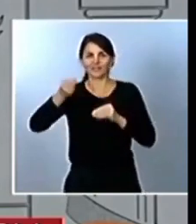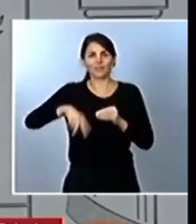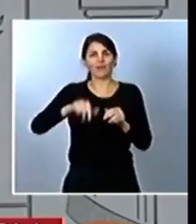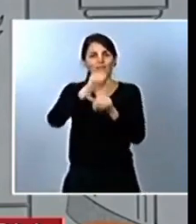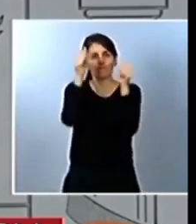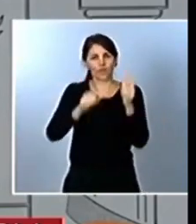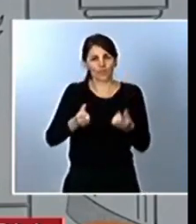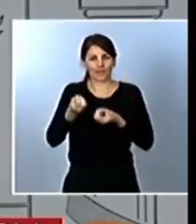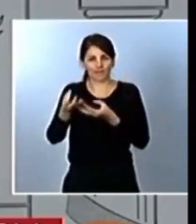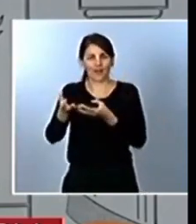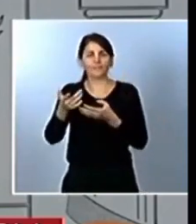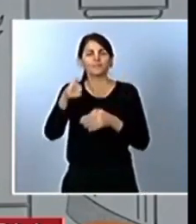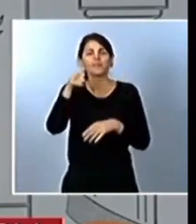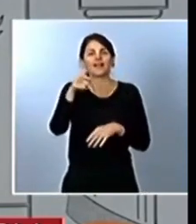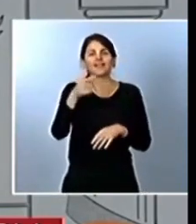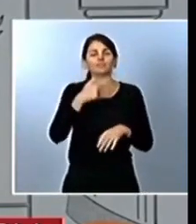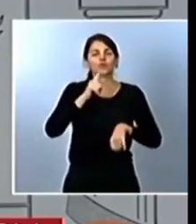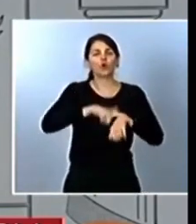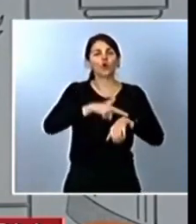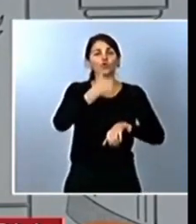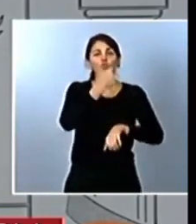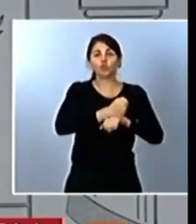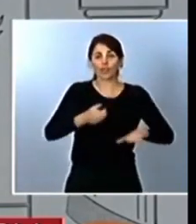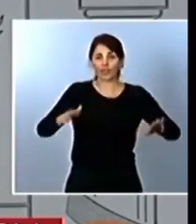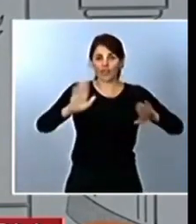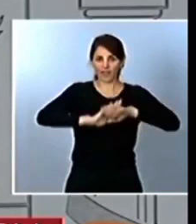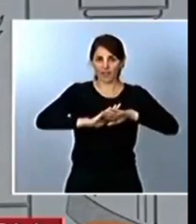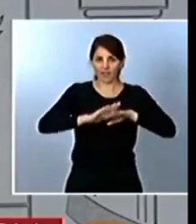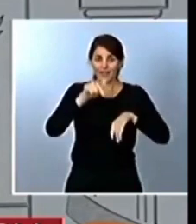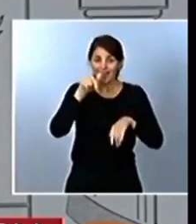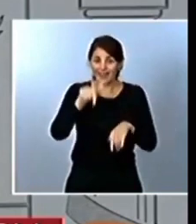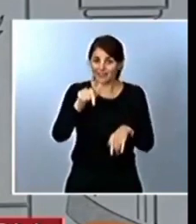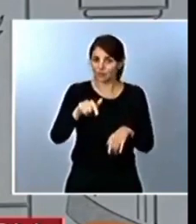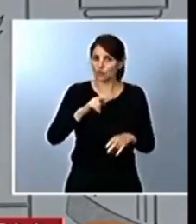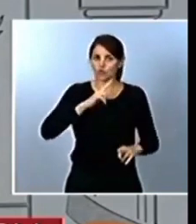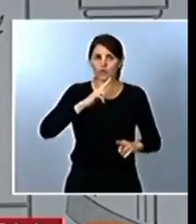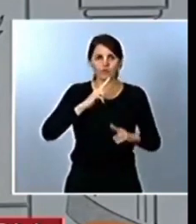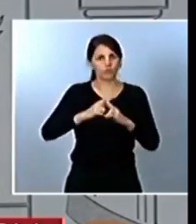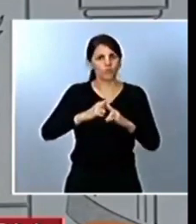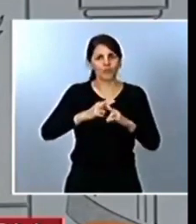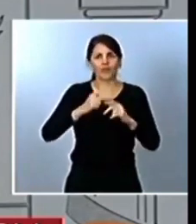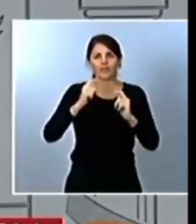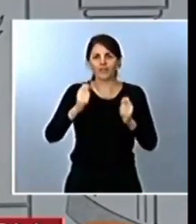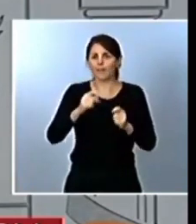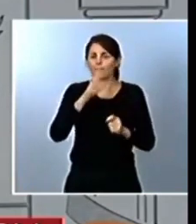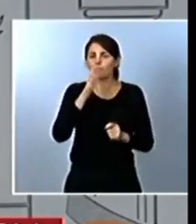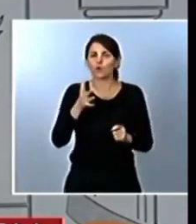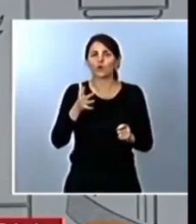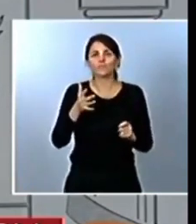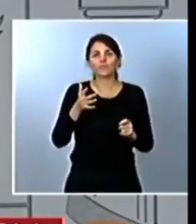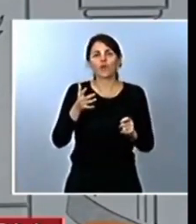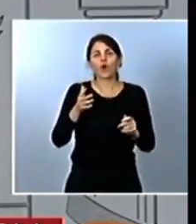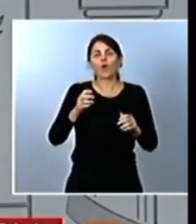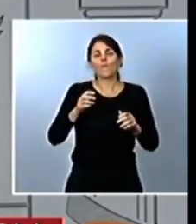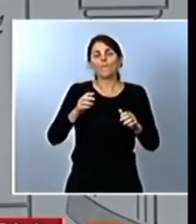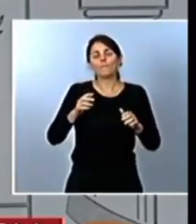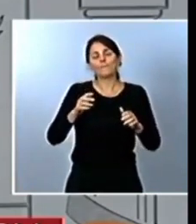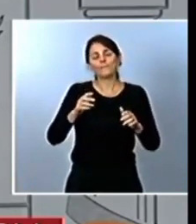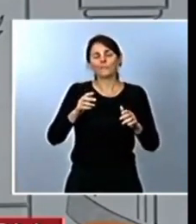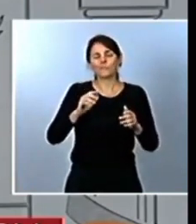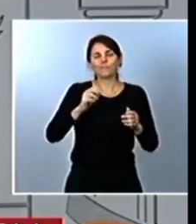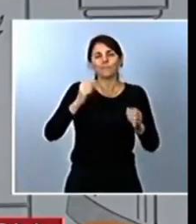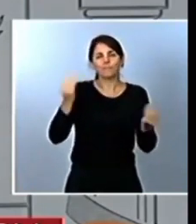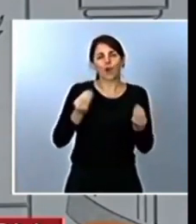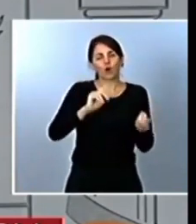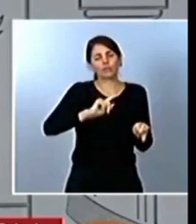una restricción de movilidad nocturna. Me gustaría además, pediría a los medios de comunicación que pudiéramos entre todos hacer este ejercicio de pedagogía,